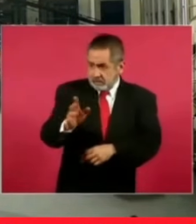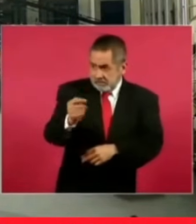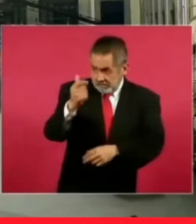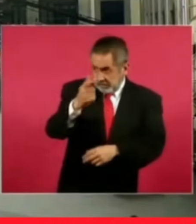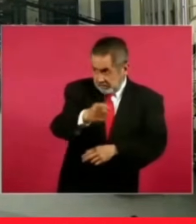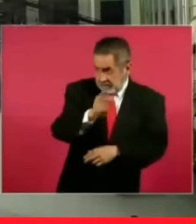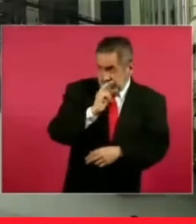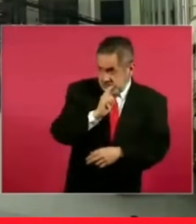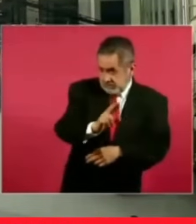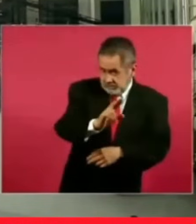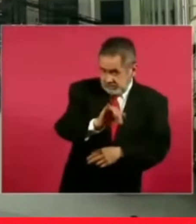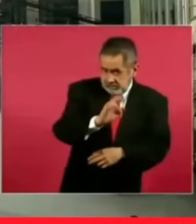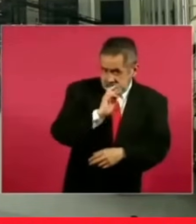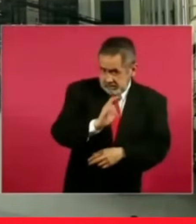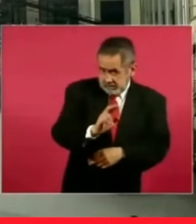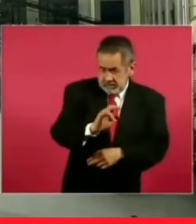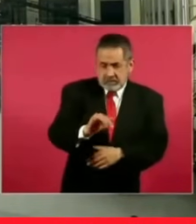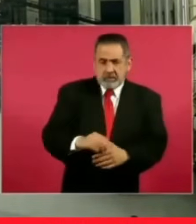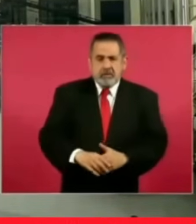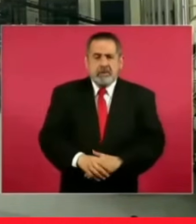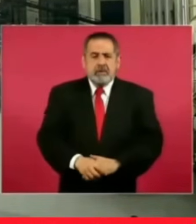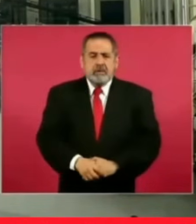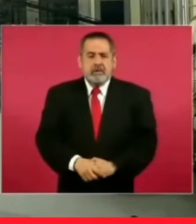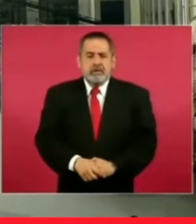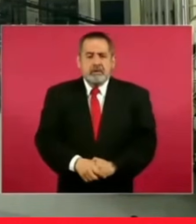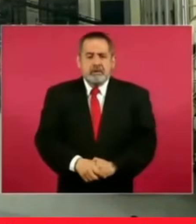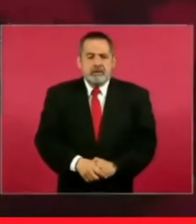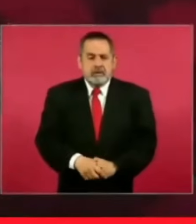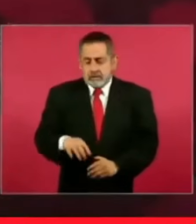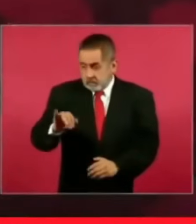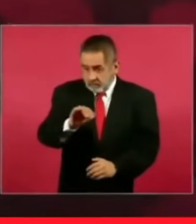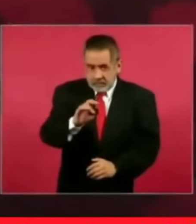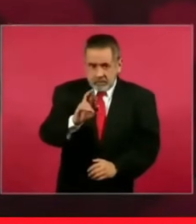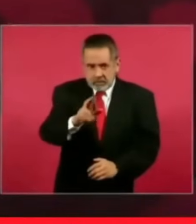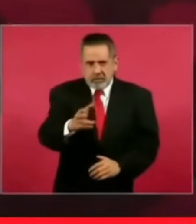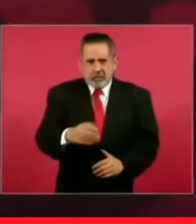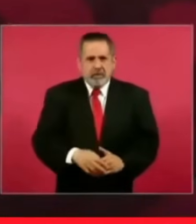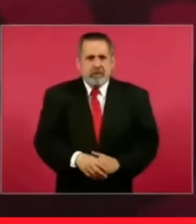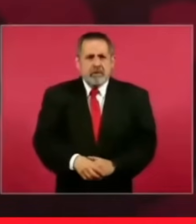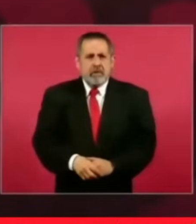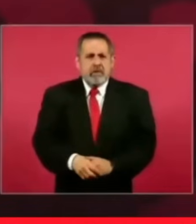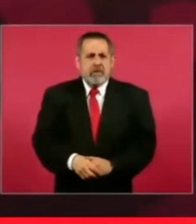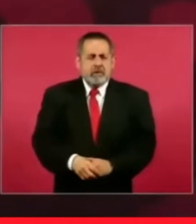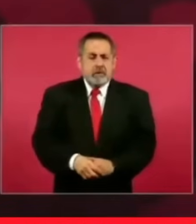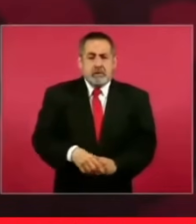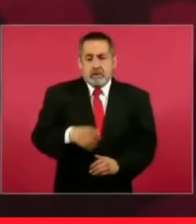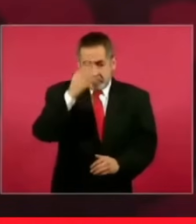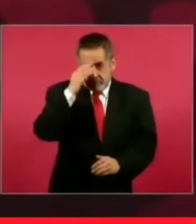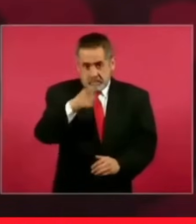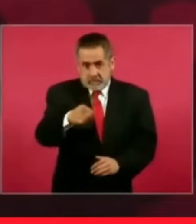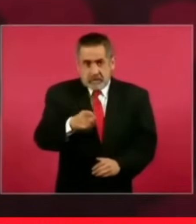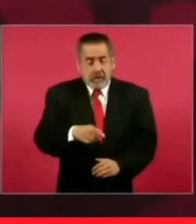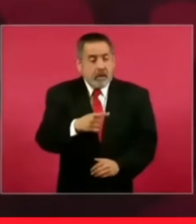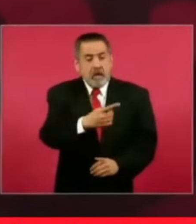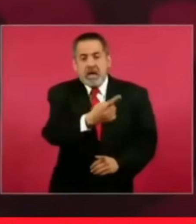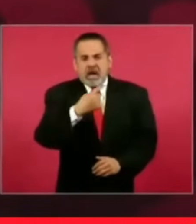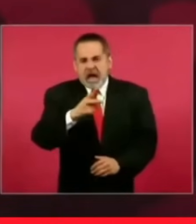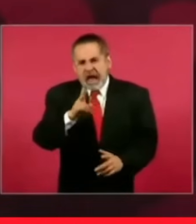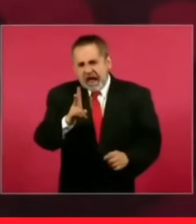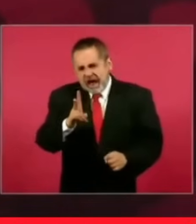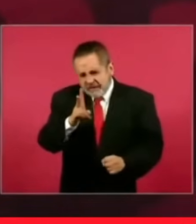¿Me permiten que yo conteste? ¿Sí? Que miren, ¿saben qué? Fue una venganza.